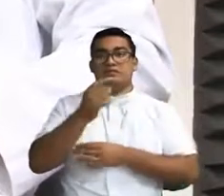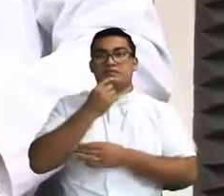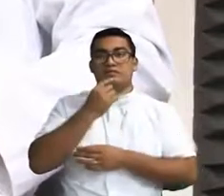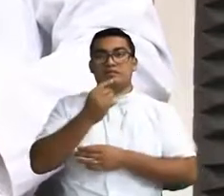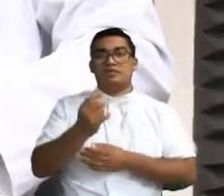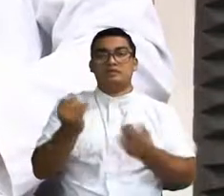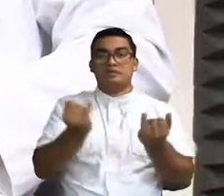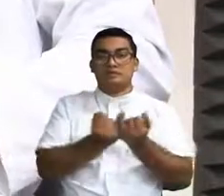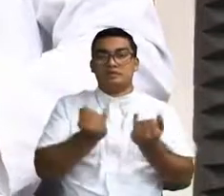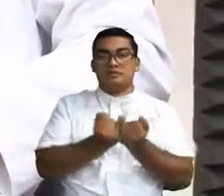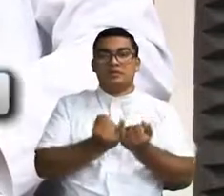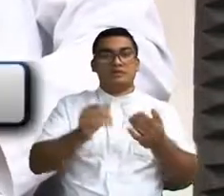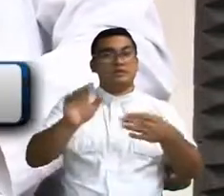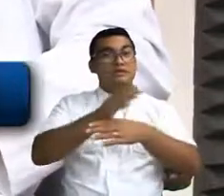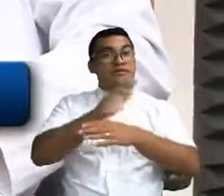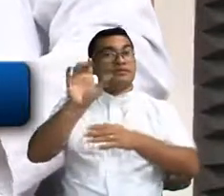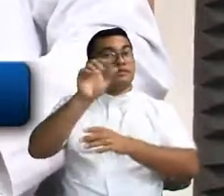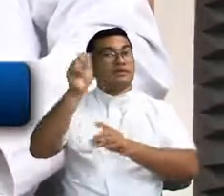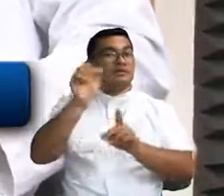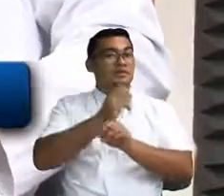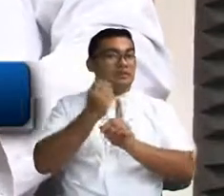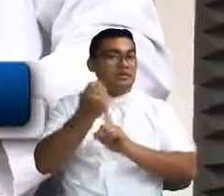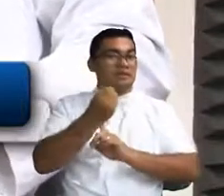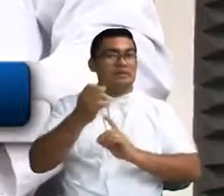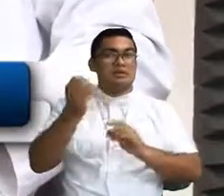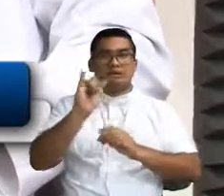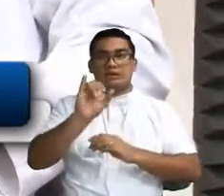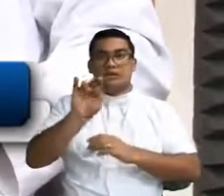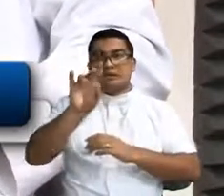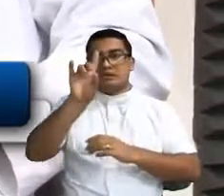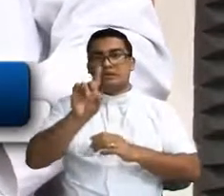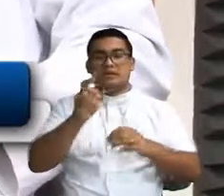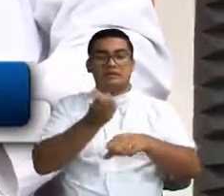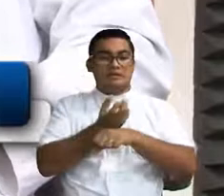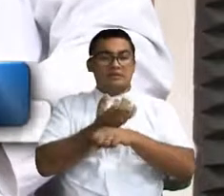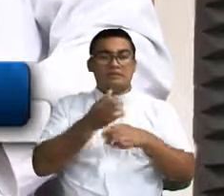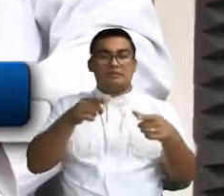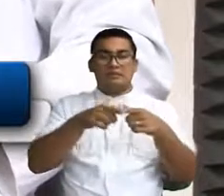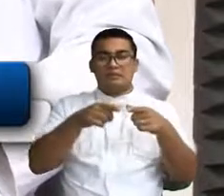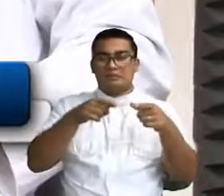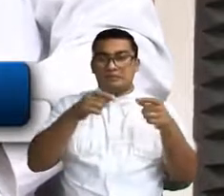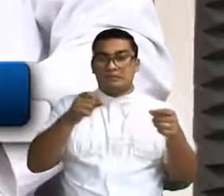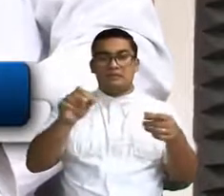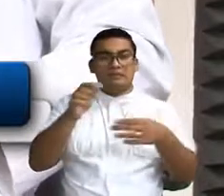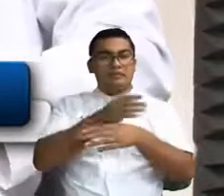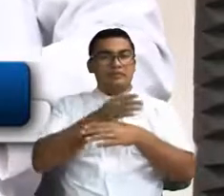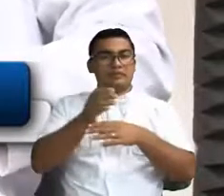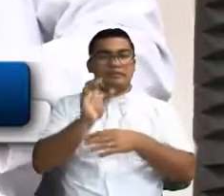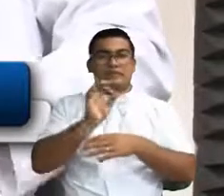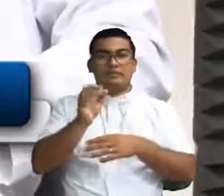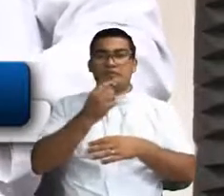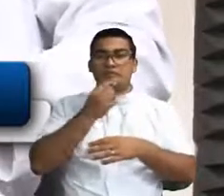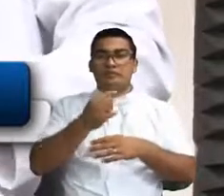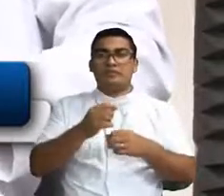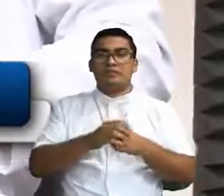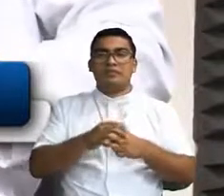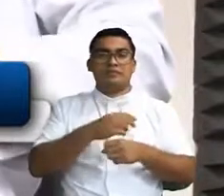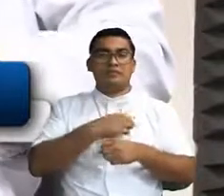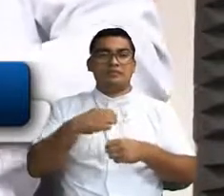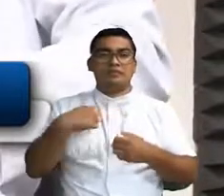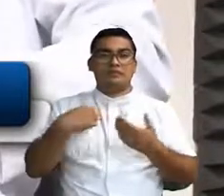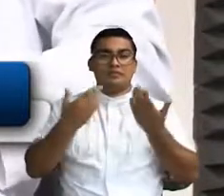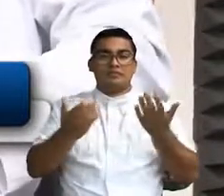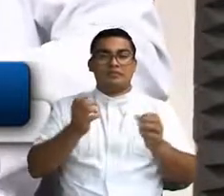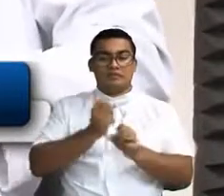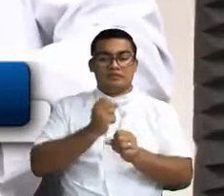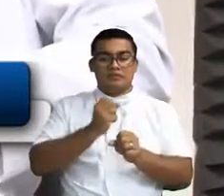que son otros organismos como MIJUVE, Alcaldía de Managua, entre otros, trabajamos de